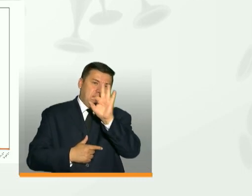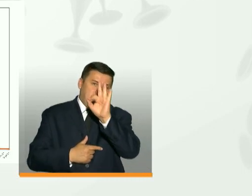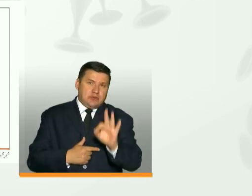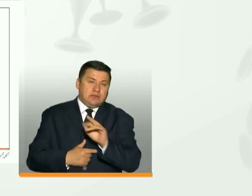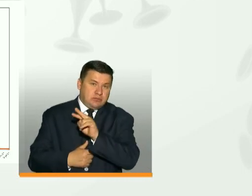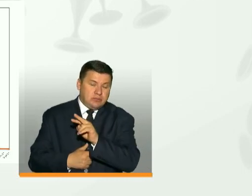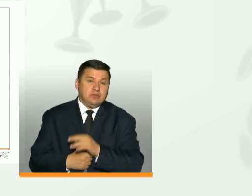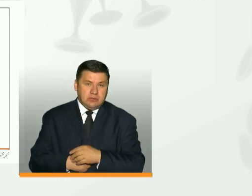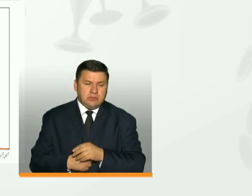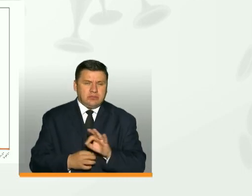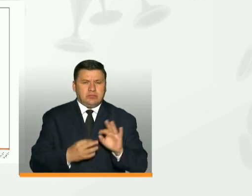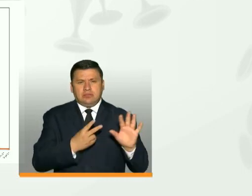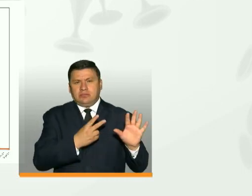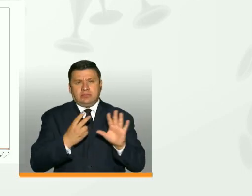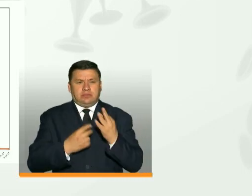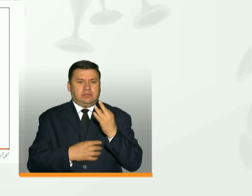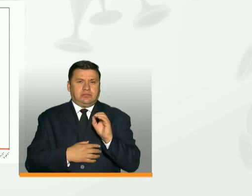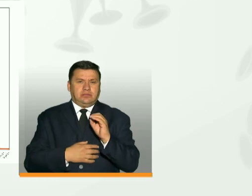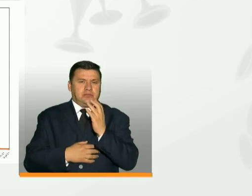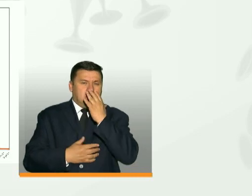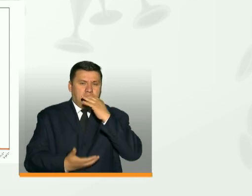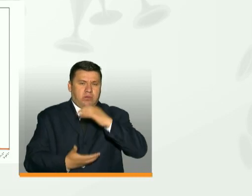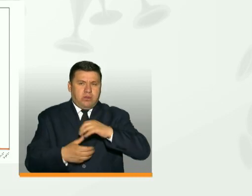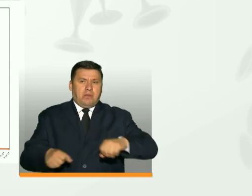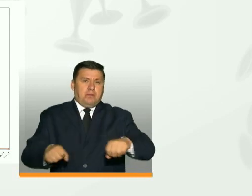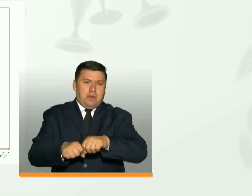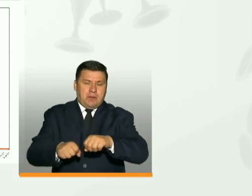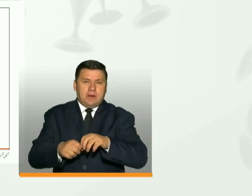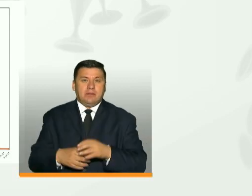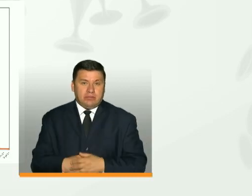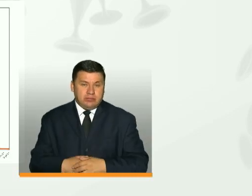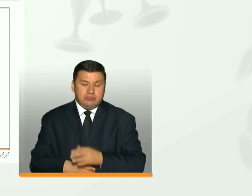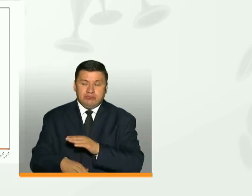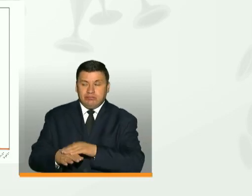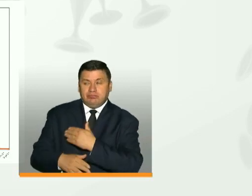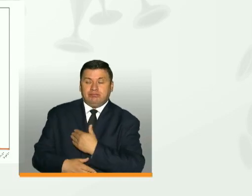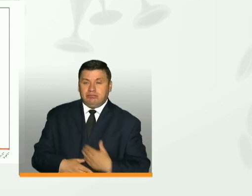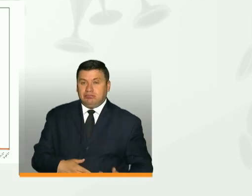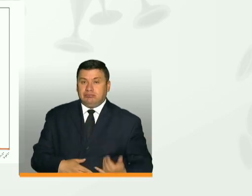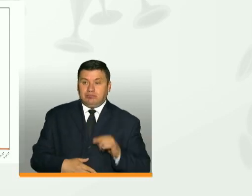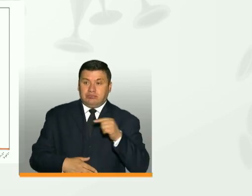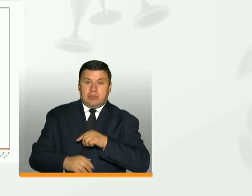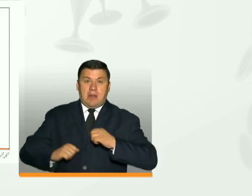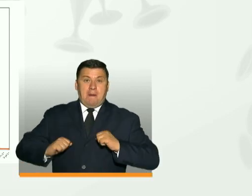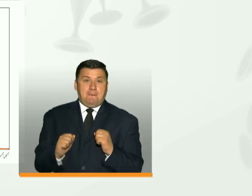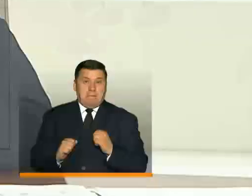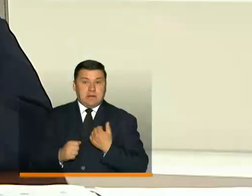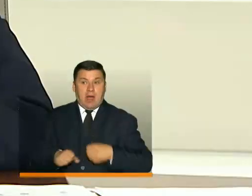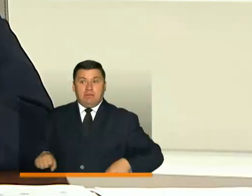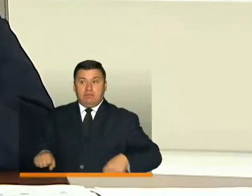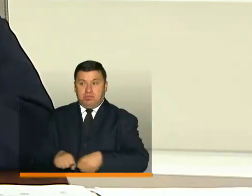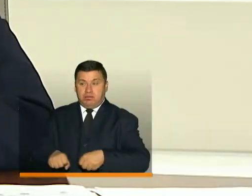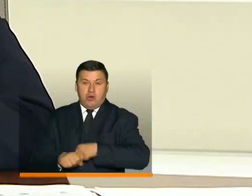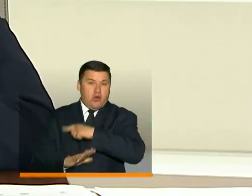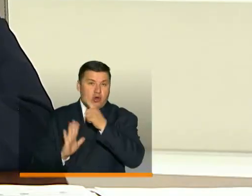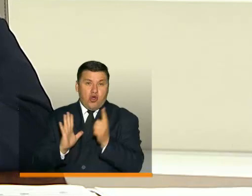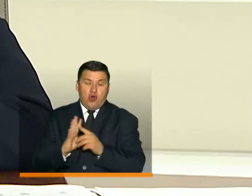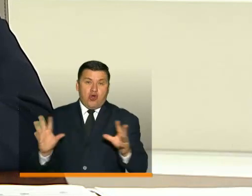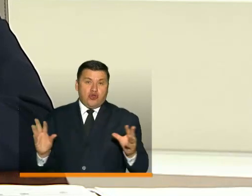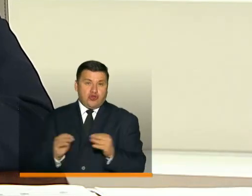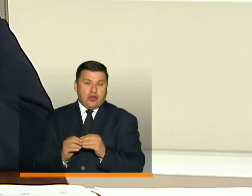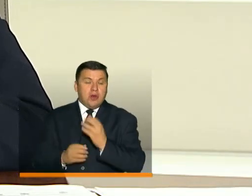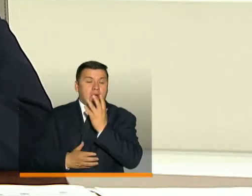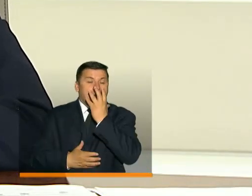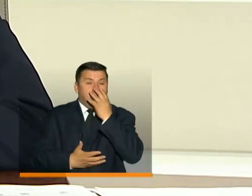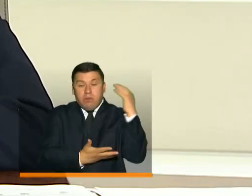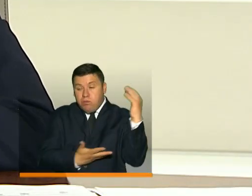2.75% y 730 ventiladores instalados. Presidente, ya en Bogotá instalamos la totalidad